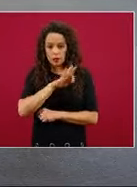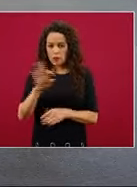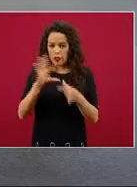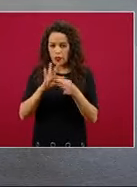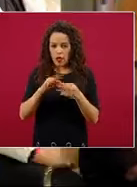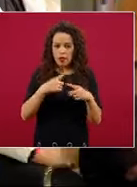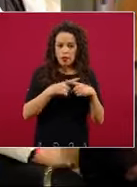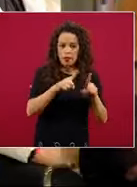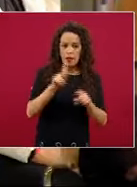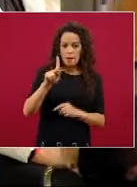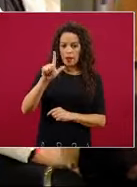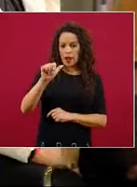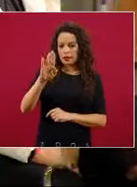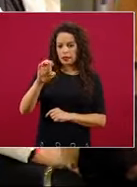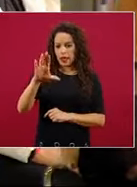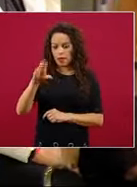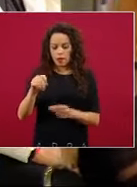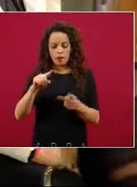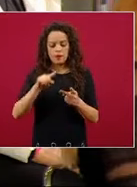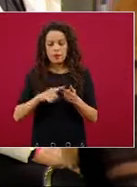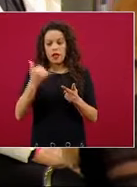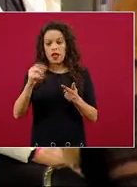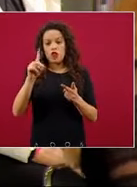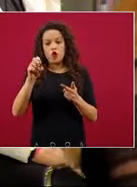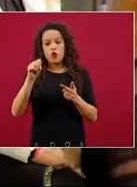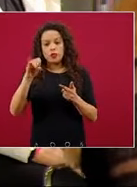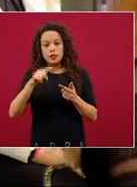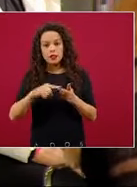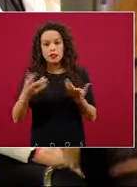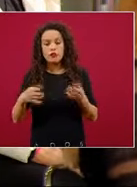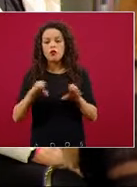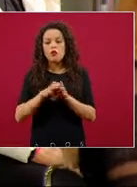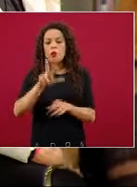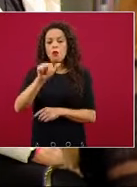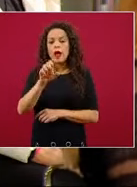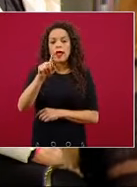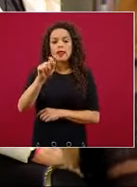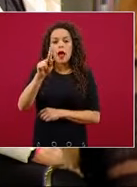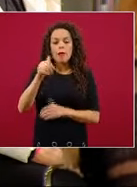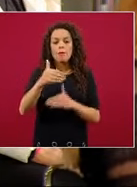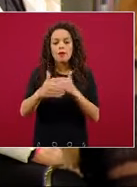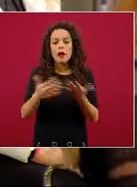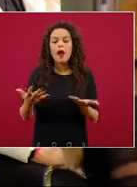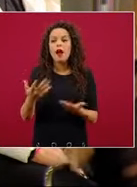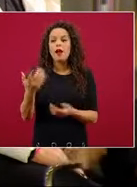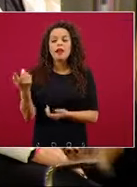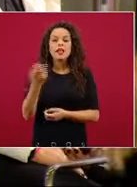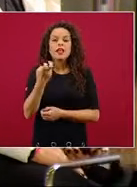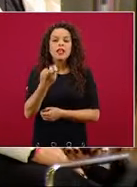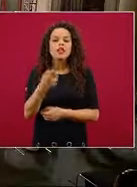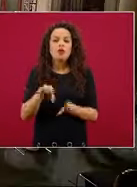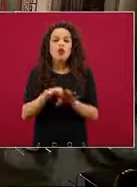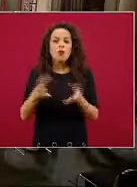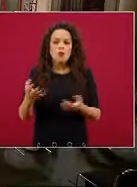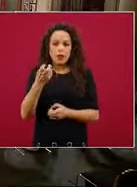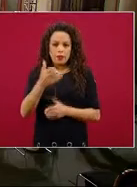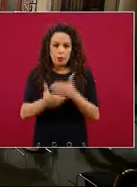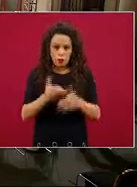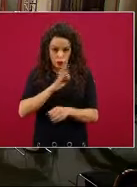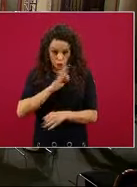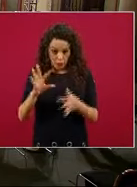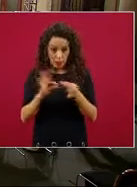la dosis, eso en qué etapas está, qué implicaciones tiene este proceso. Gracias.